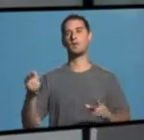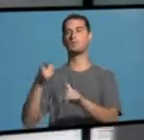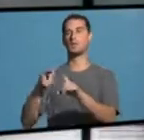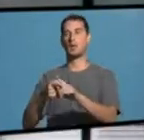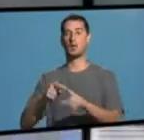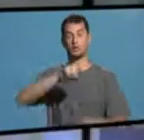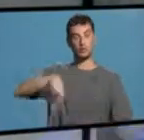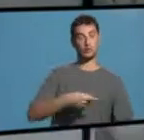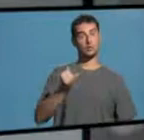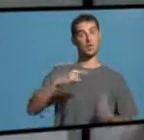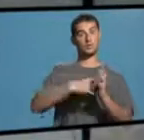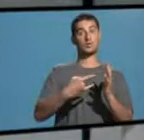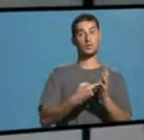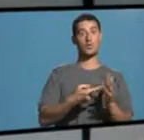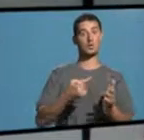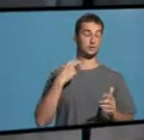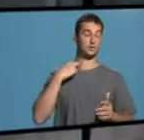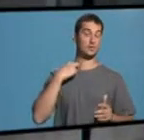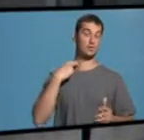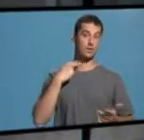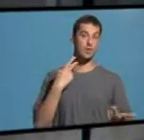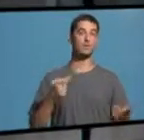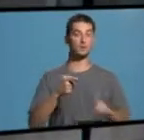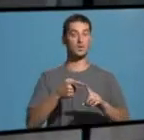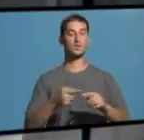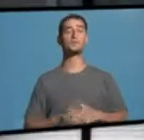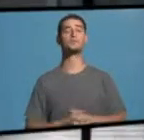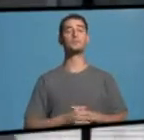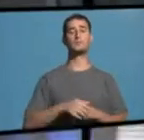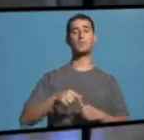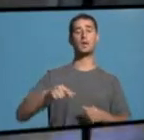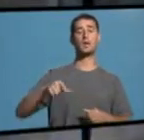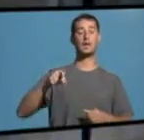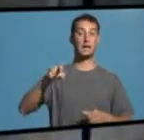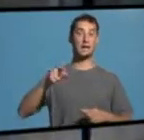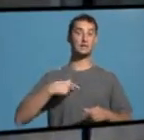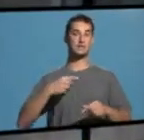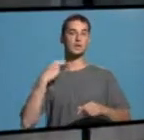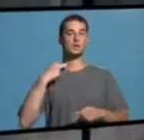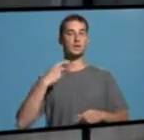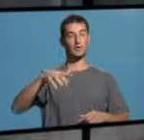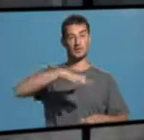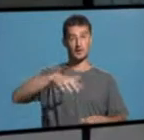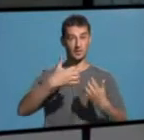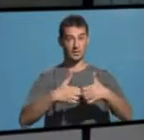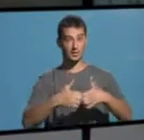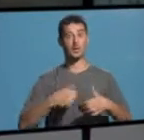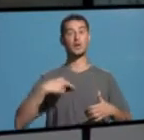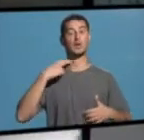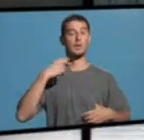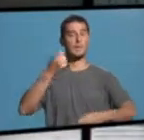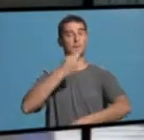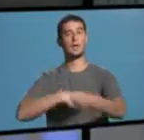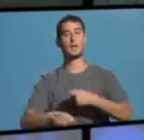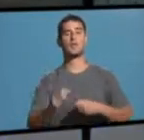os mismos mecanismos que está utilizando a Diputación. A marxe dos polígonos industriais xestionados directamente pola Deputación, o organismo provincial venderá a un prezo